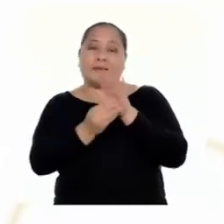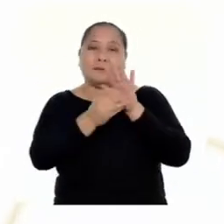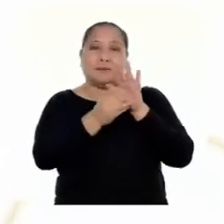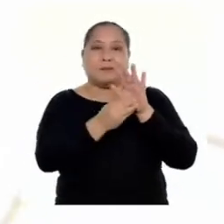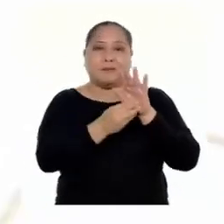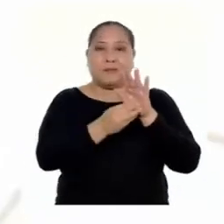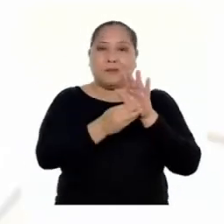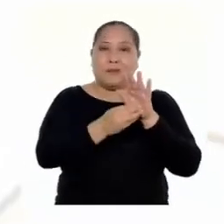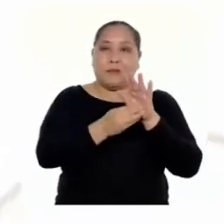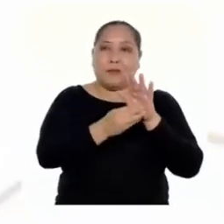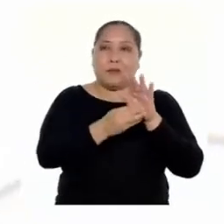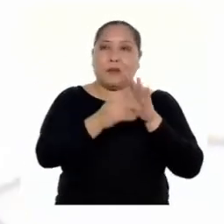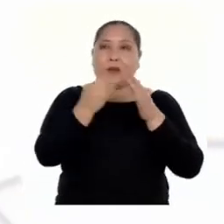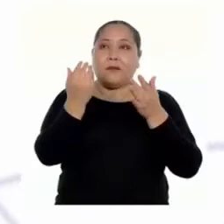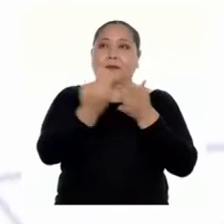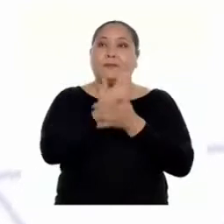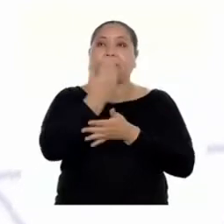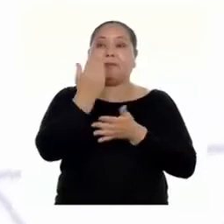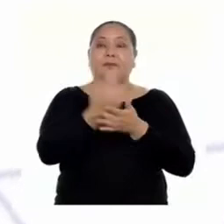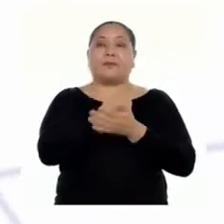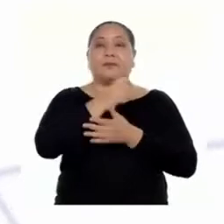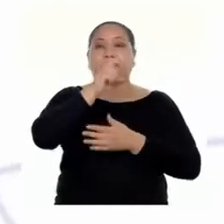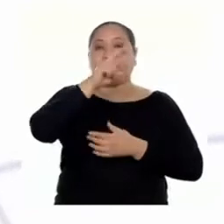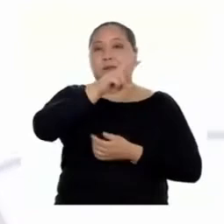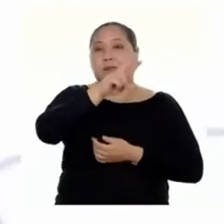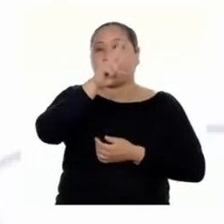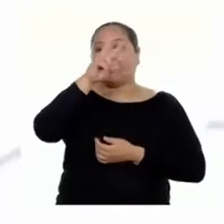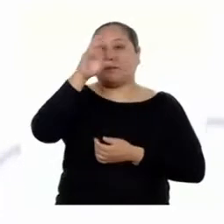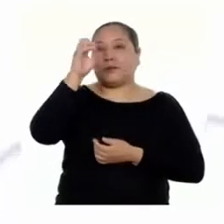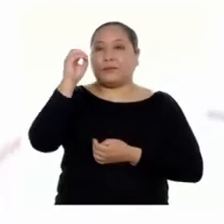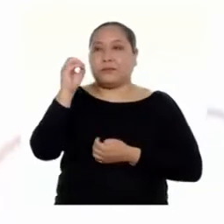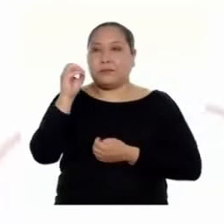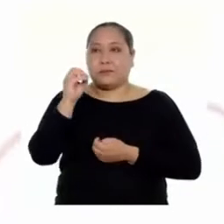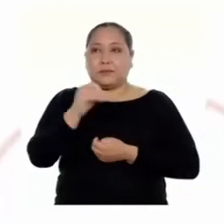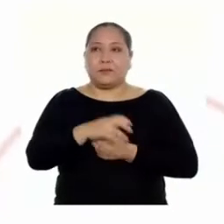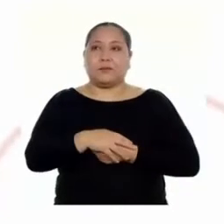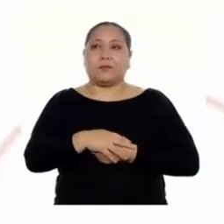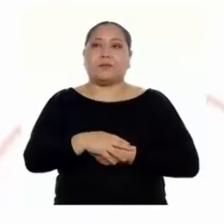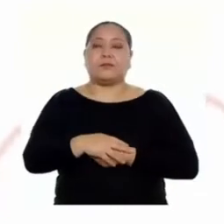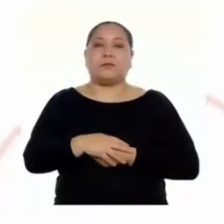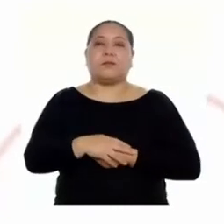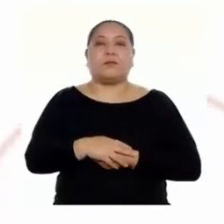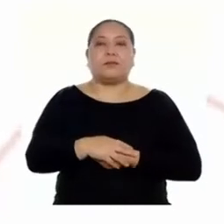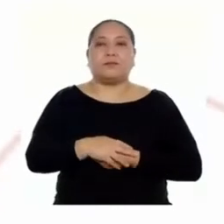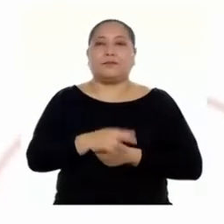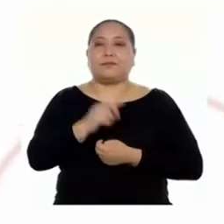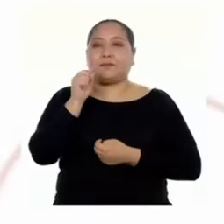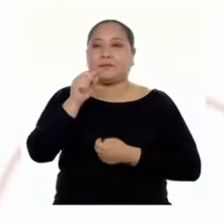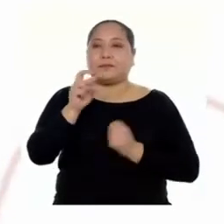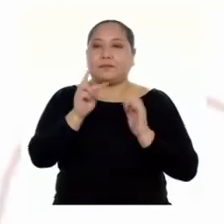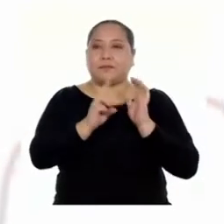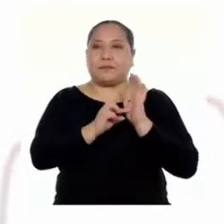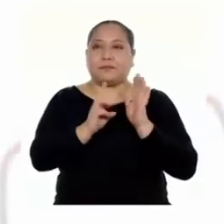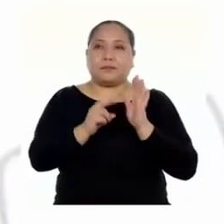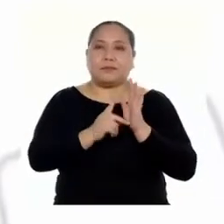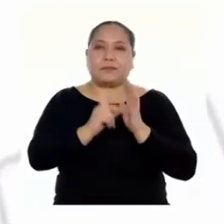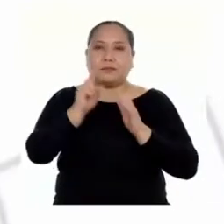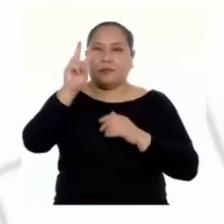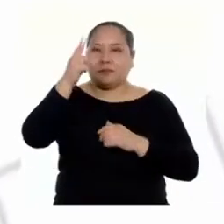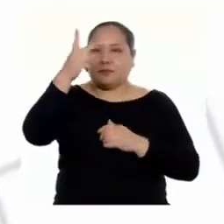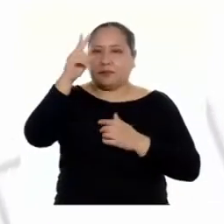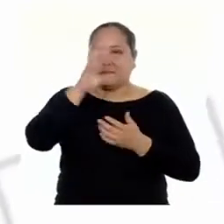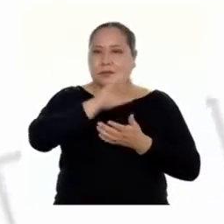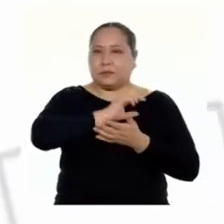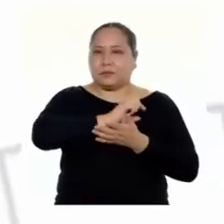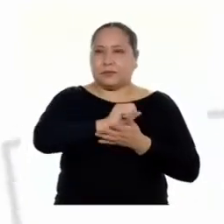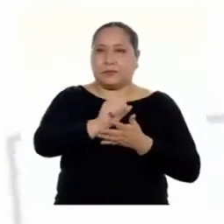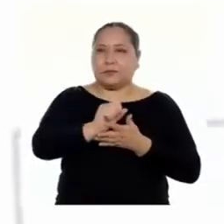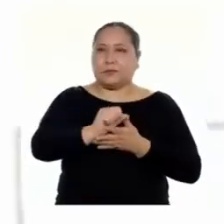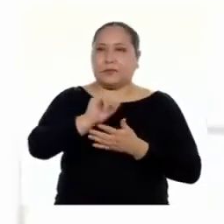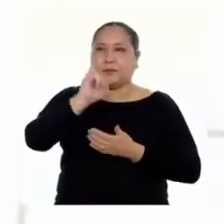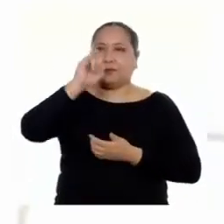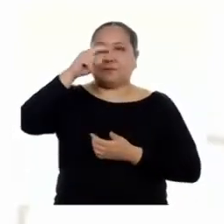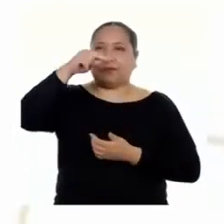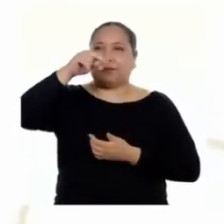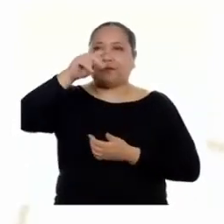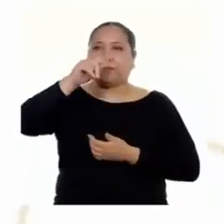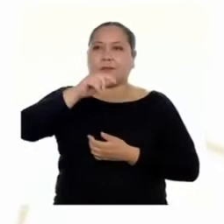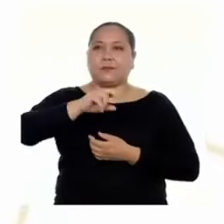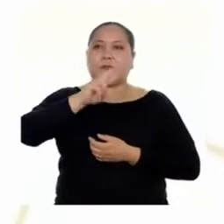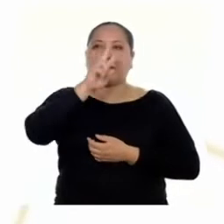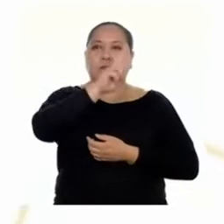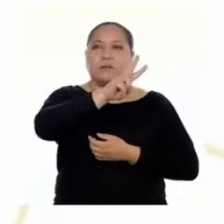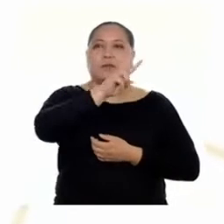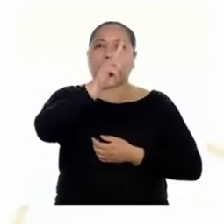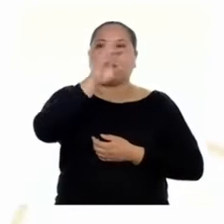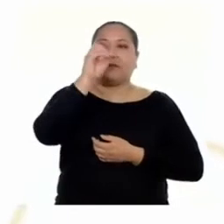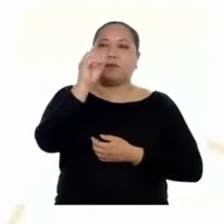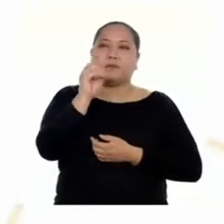Es decir, mi nuevo capital sería de 220 soles. Por lo tanto, para este segundo mes, el interés será igual